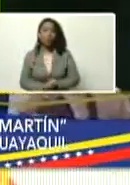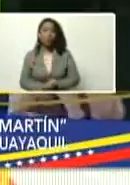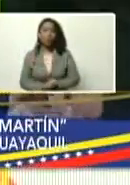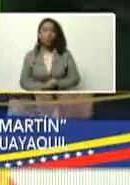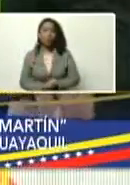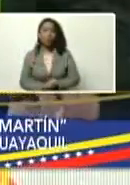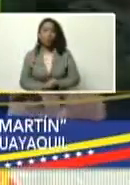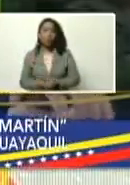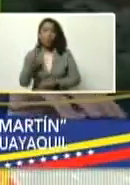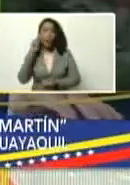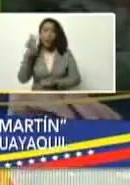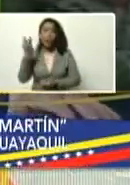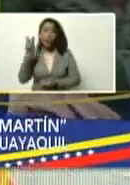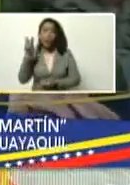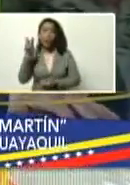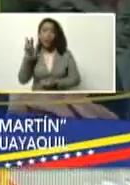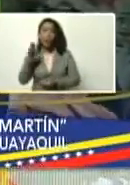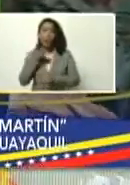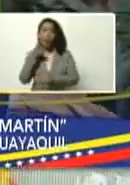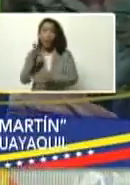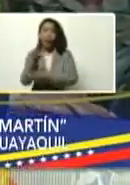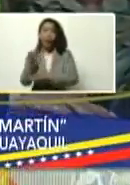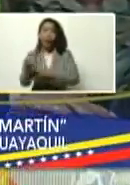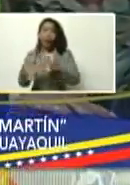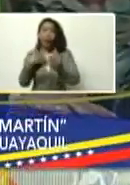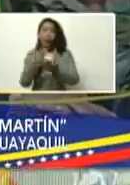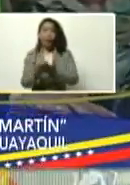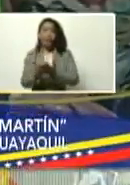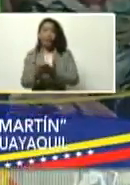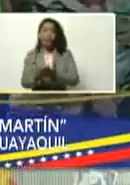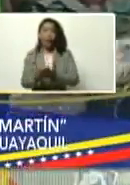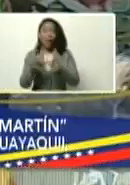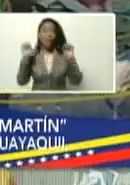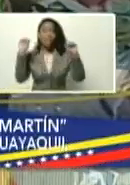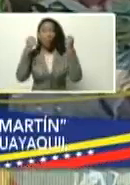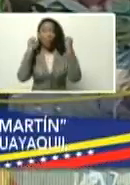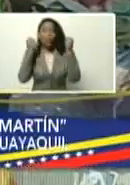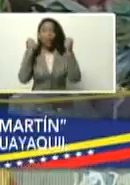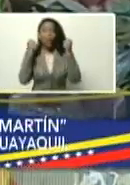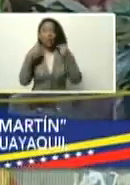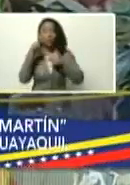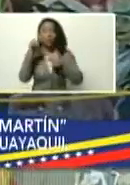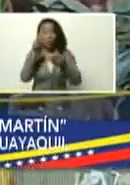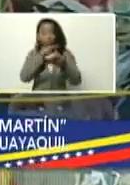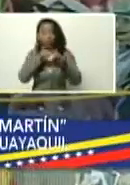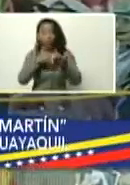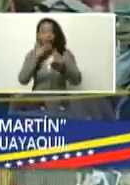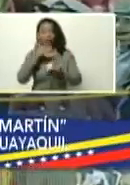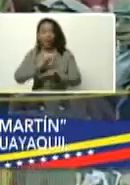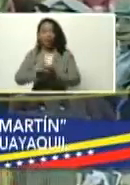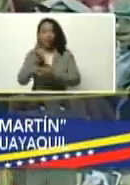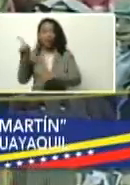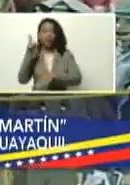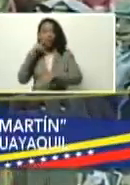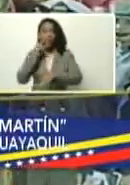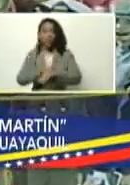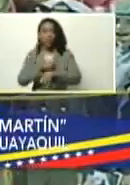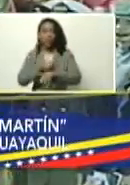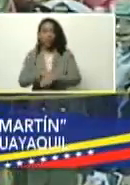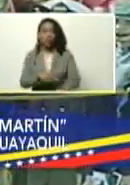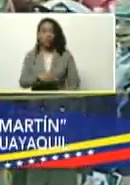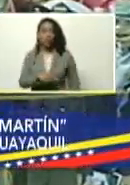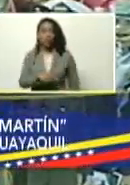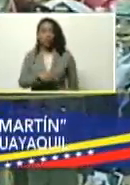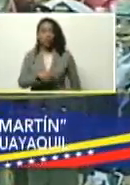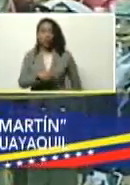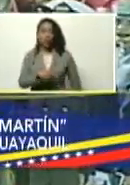y atravesó, fue a Bogotá. Y si uno lee las cartas de ese momento, uno